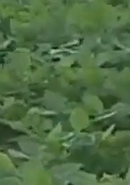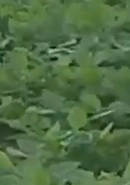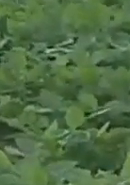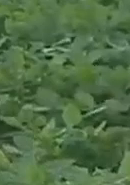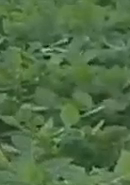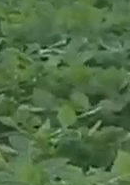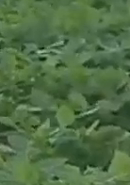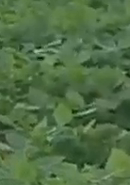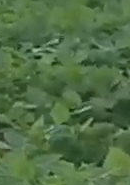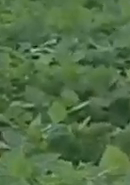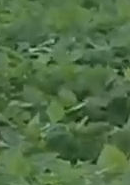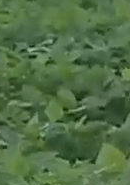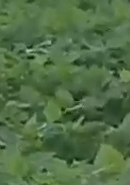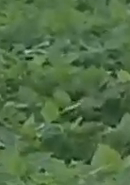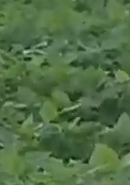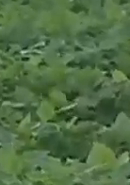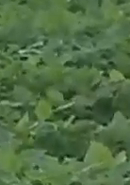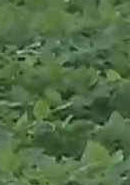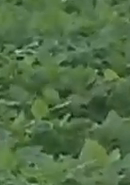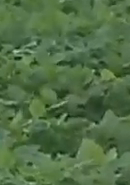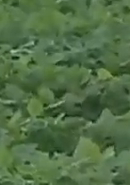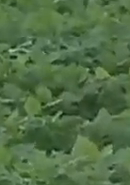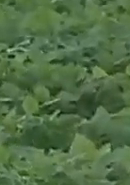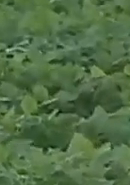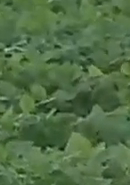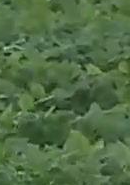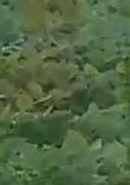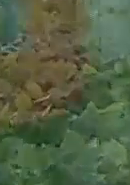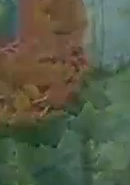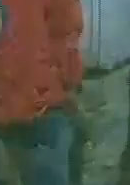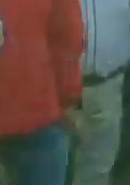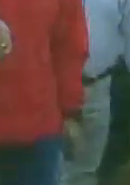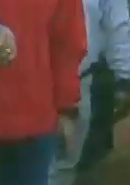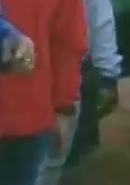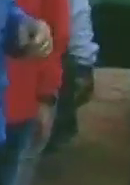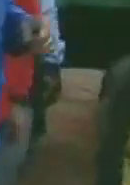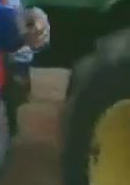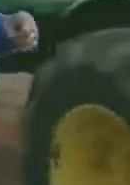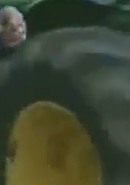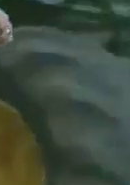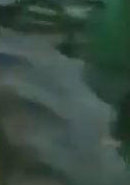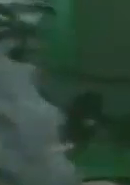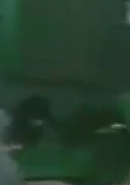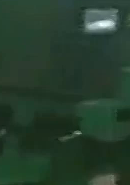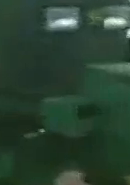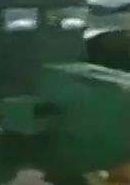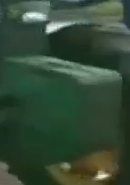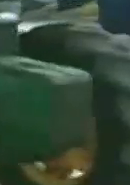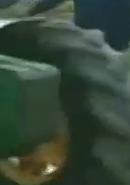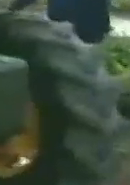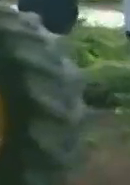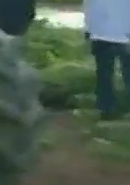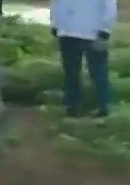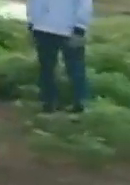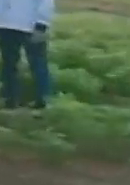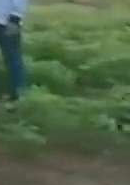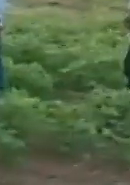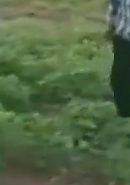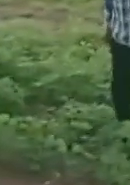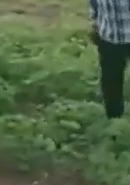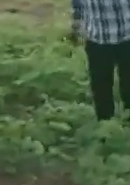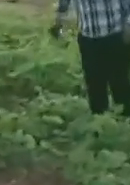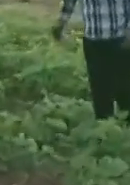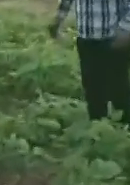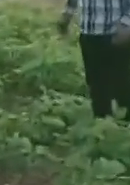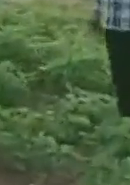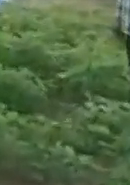de trabajo, de prosperidad. Wilmar Castro Soteldo, ¿qué me dice? Bueno, presidente, contento,